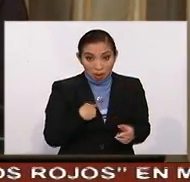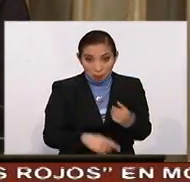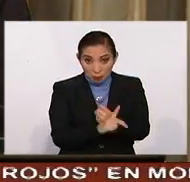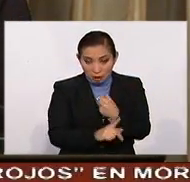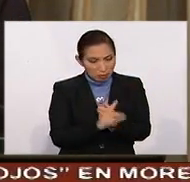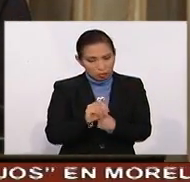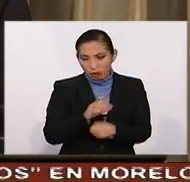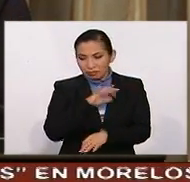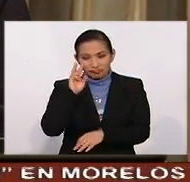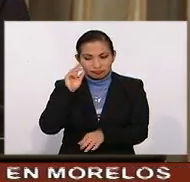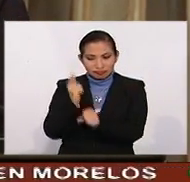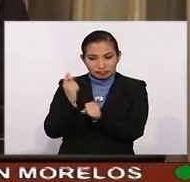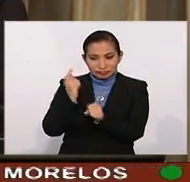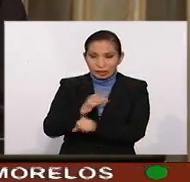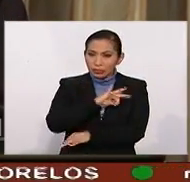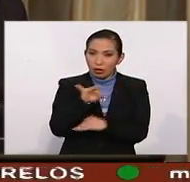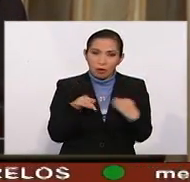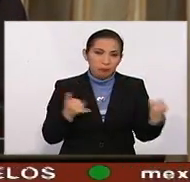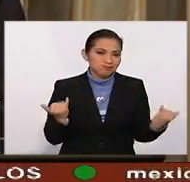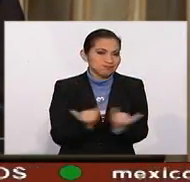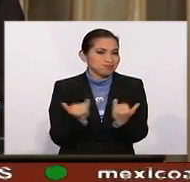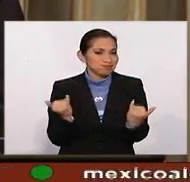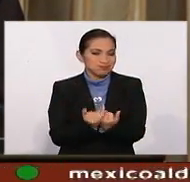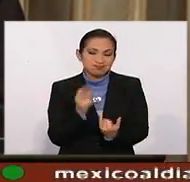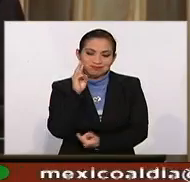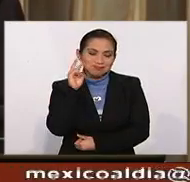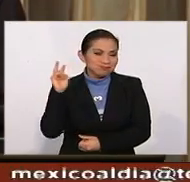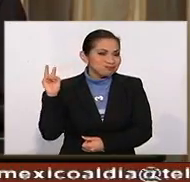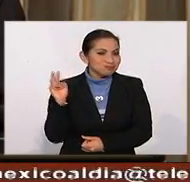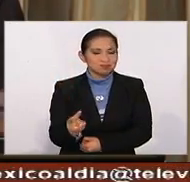tema que evidentemente genera